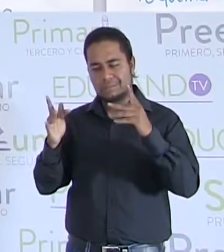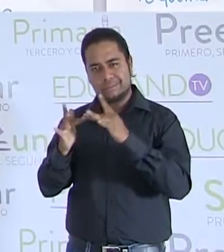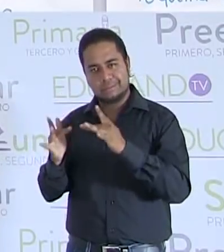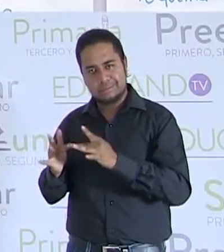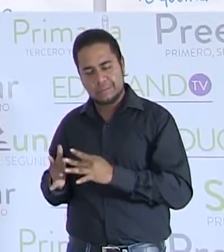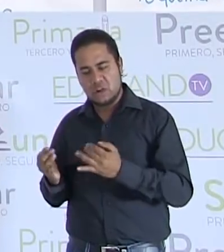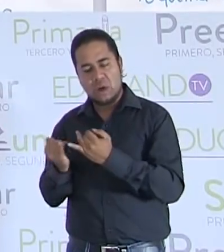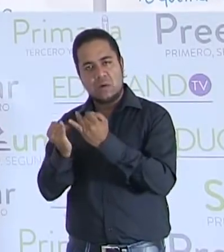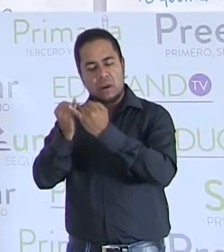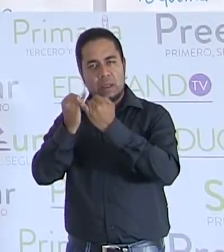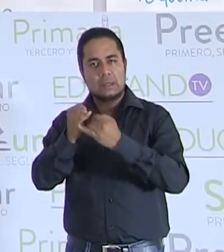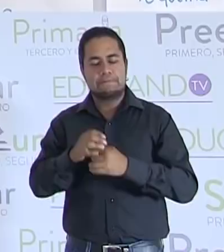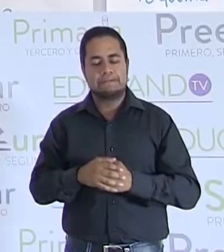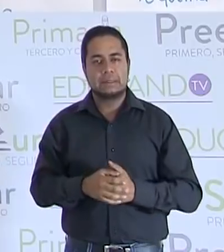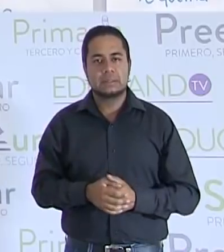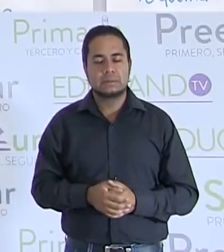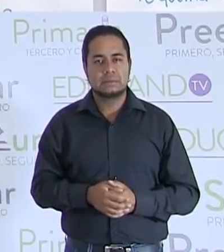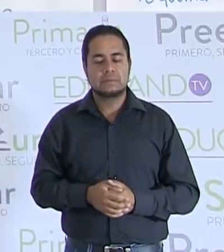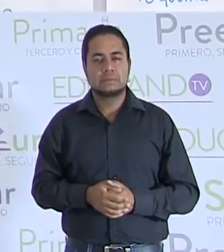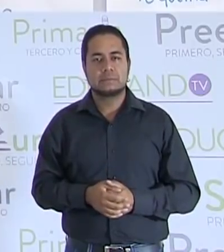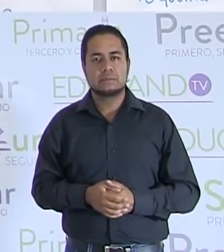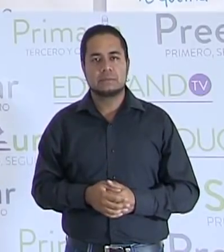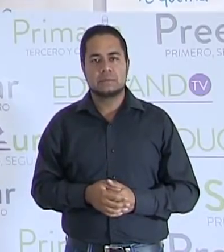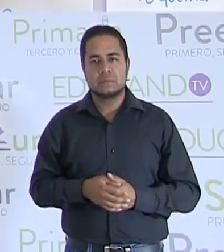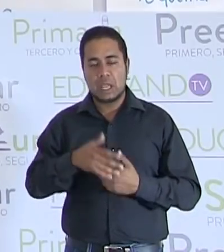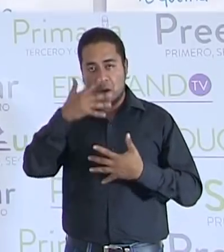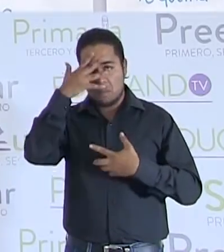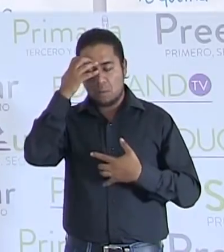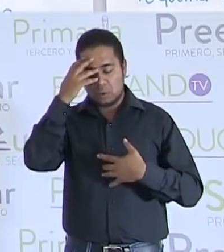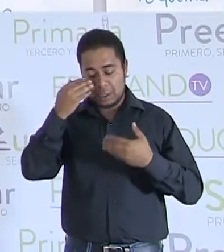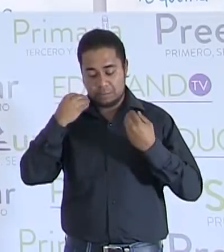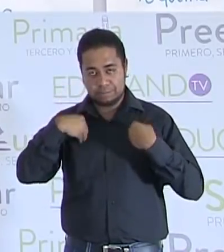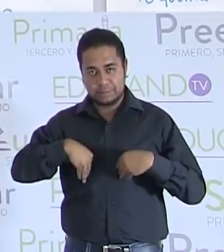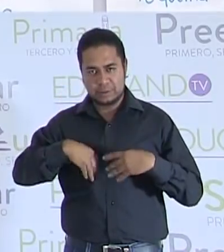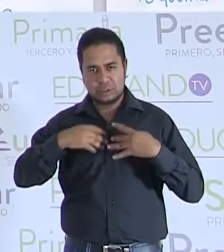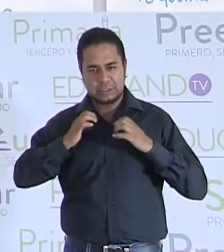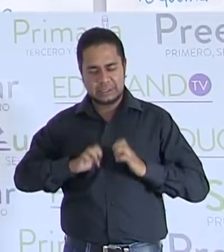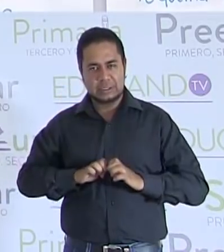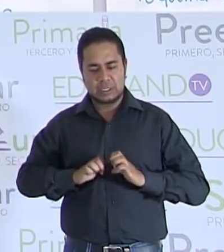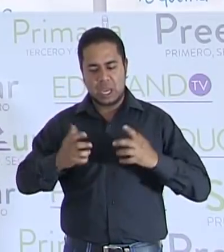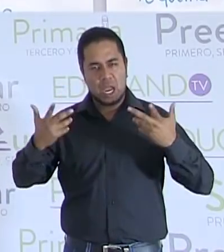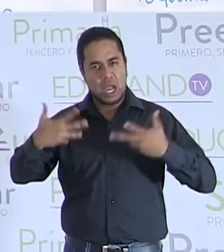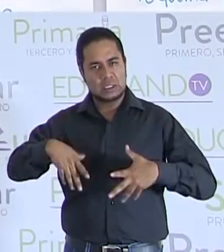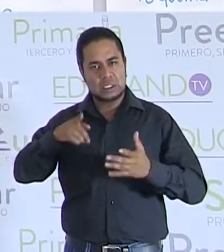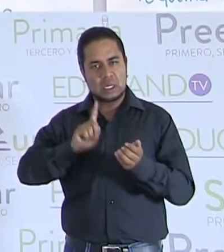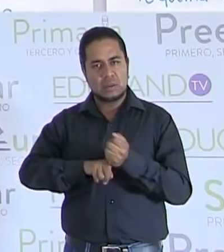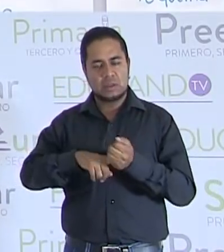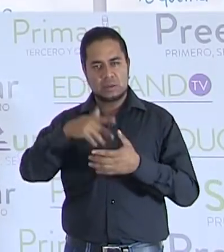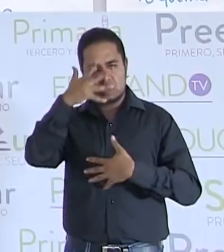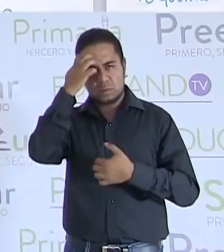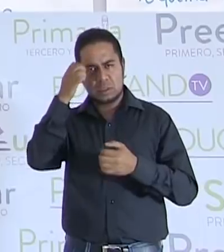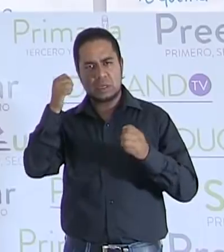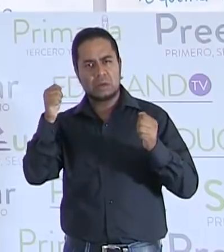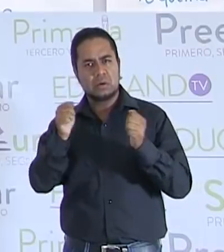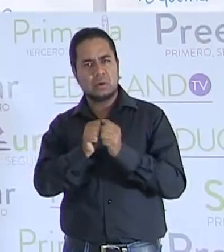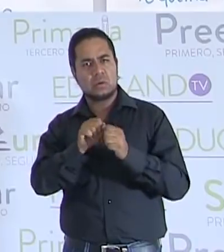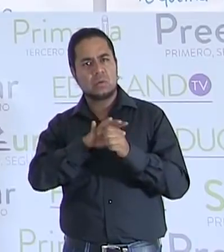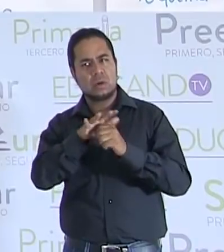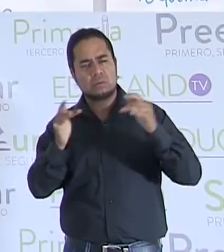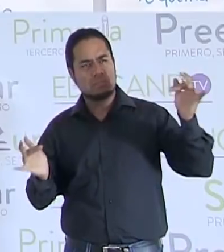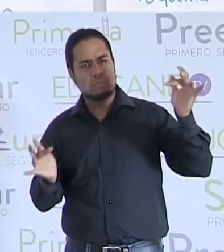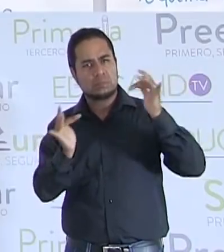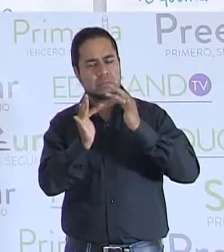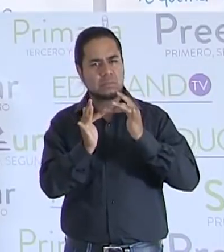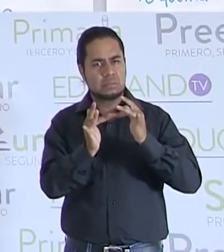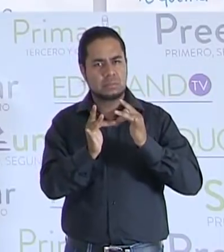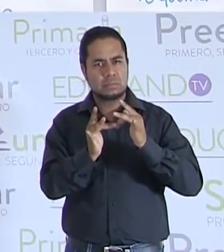compañero. Aunque la mona se vista de seda, mona se queda. ¿Con cuál podemos relacionarlo? Estoy